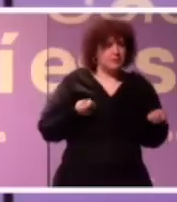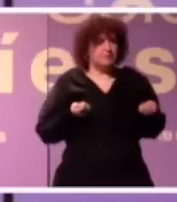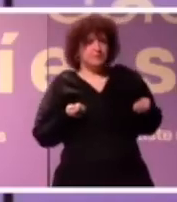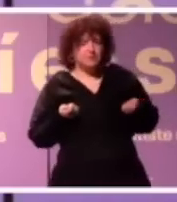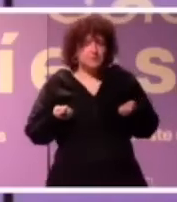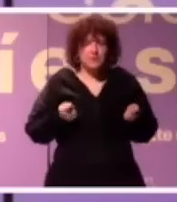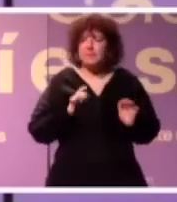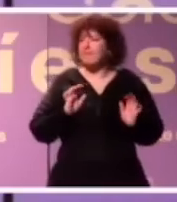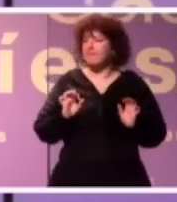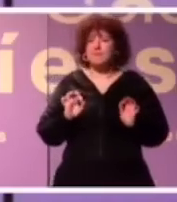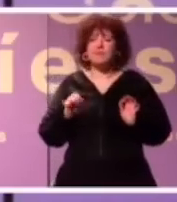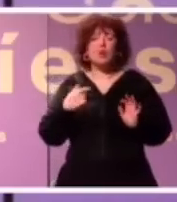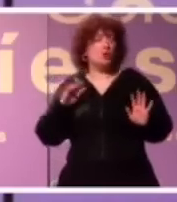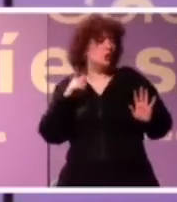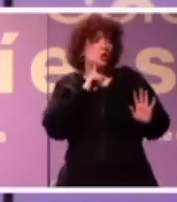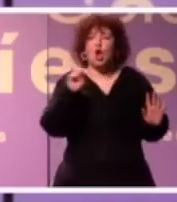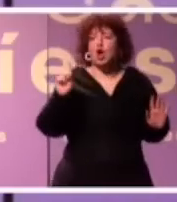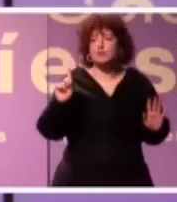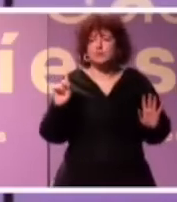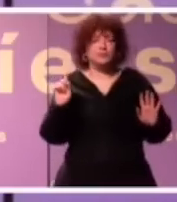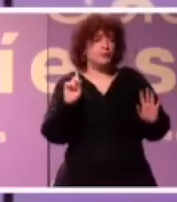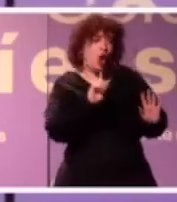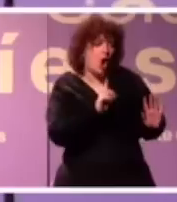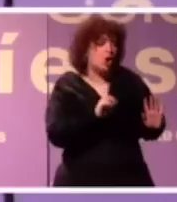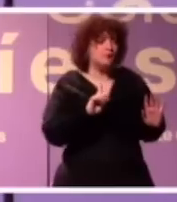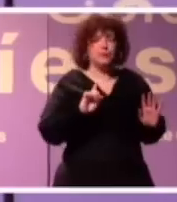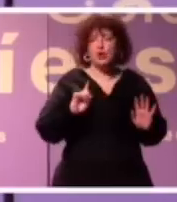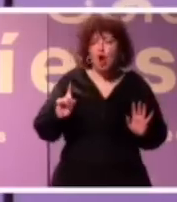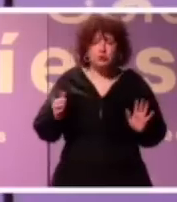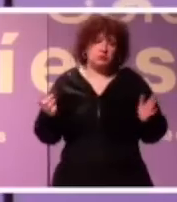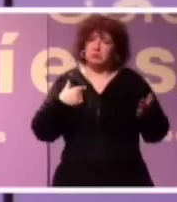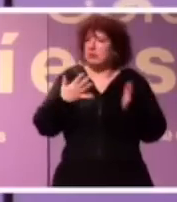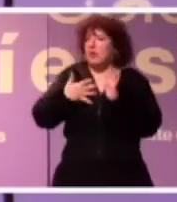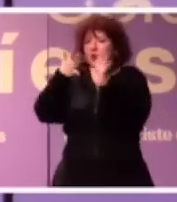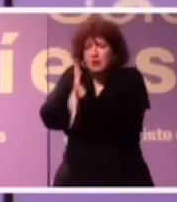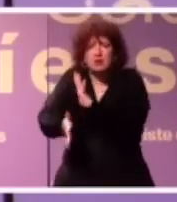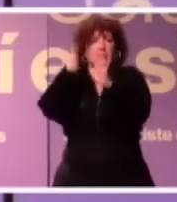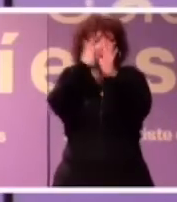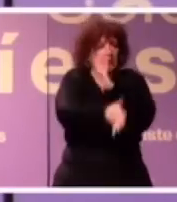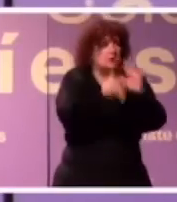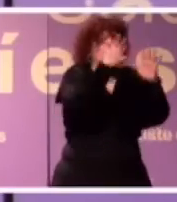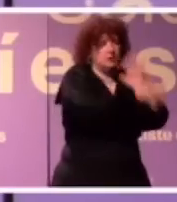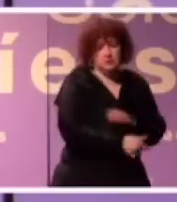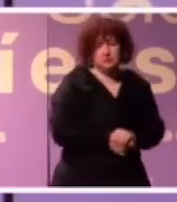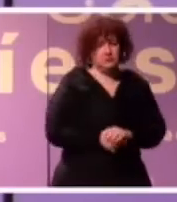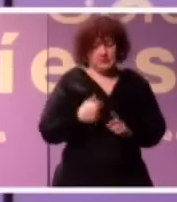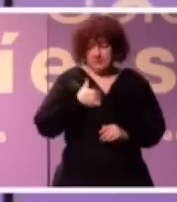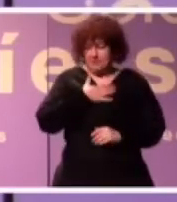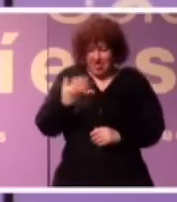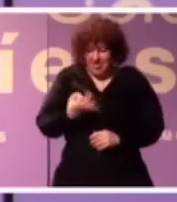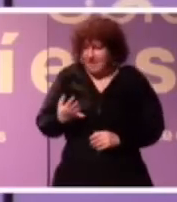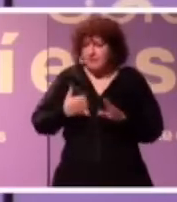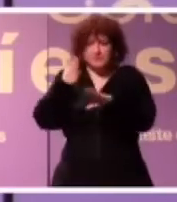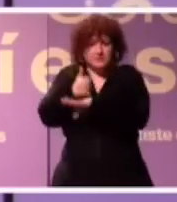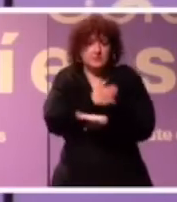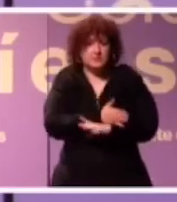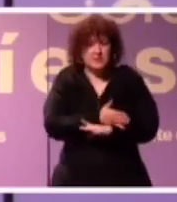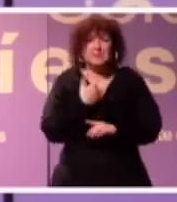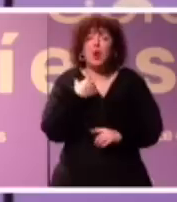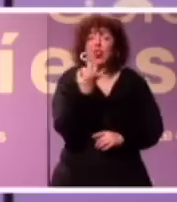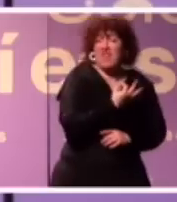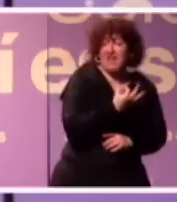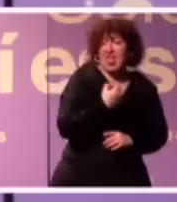ir diciendo a todas partes que no y esto es tu deber y a cada deber le corresponde un derecho